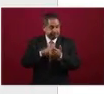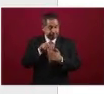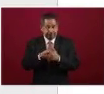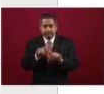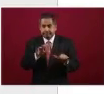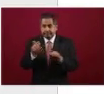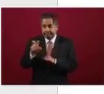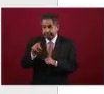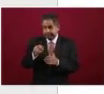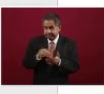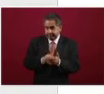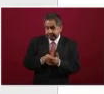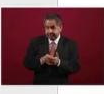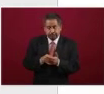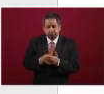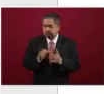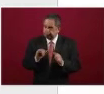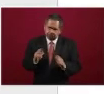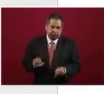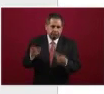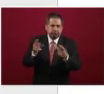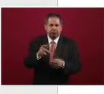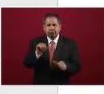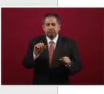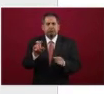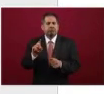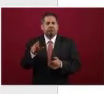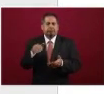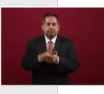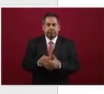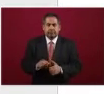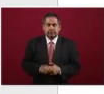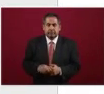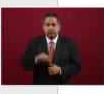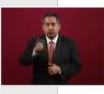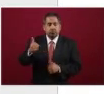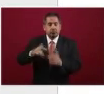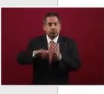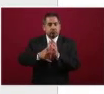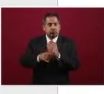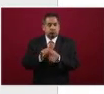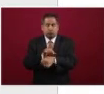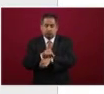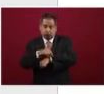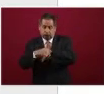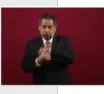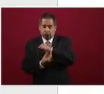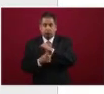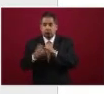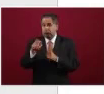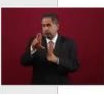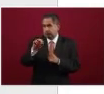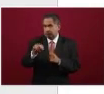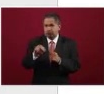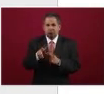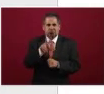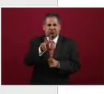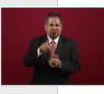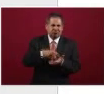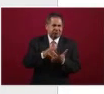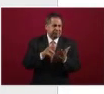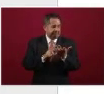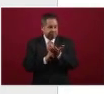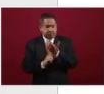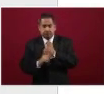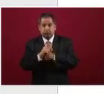de 630, no hubo puja y se vendió en 630,000. Otro ejemplo es una pulsera en oro de 18 quilates con plumera adornada,